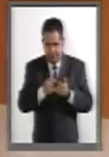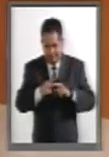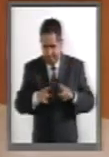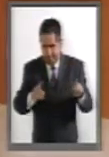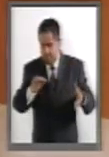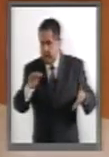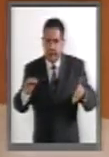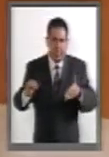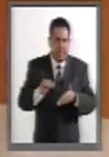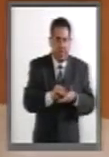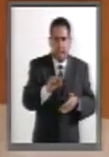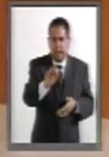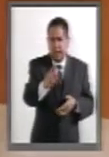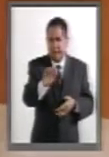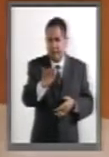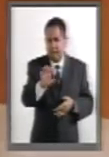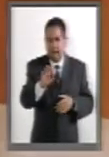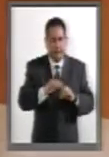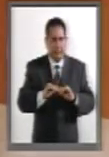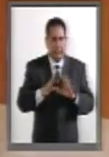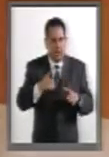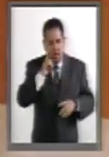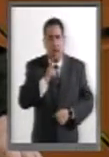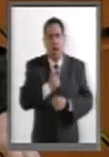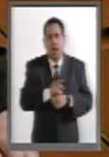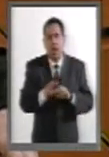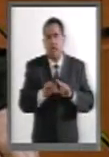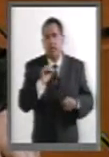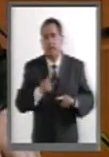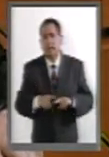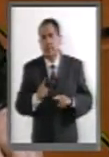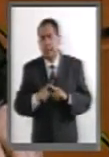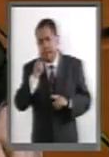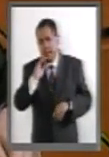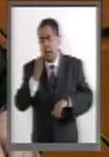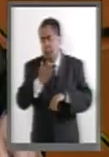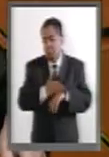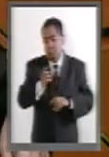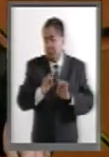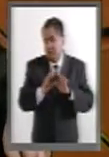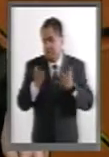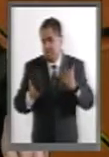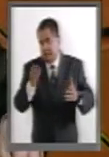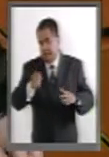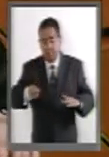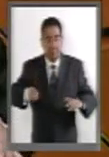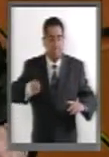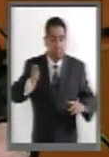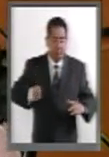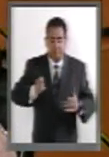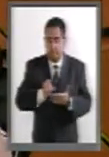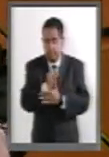poder aplicar de manera clara y concisa la sentencia que en su caso su señoría